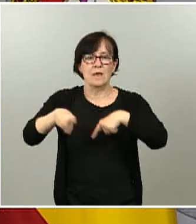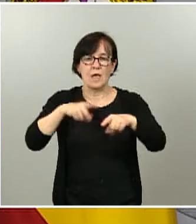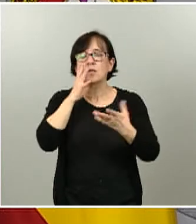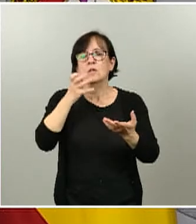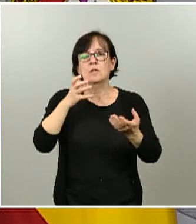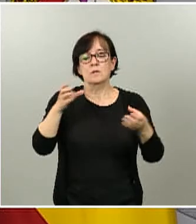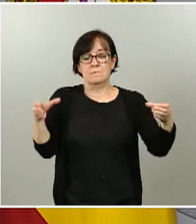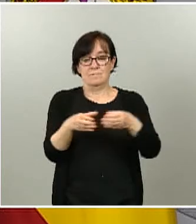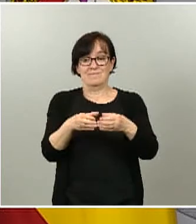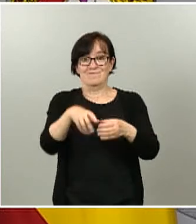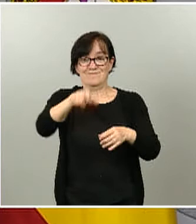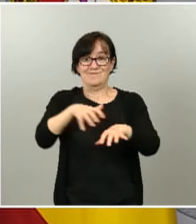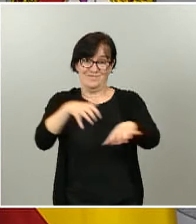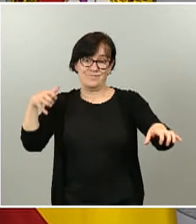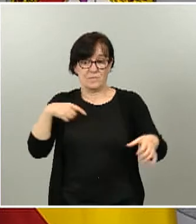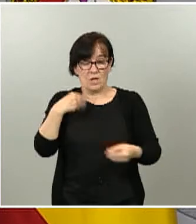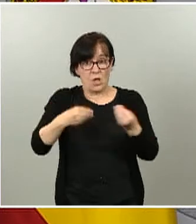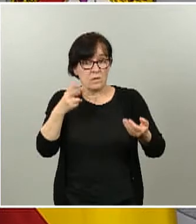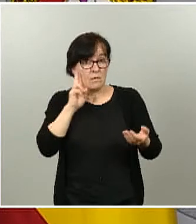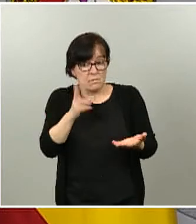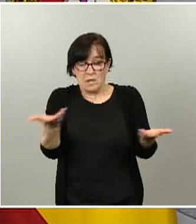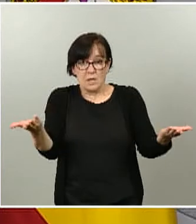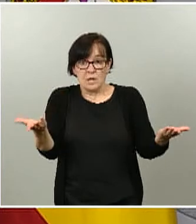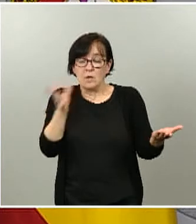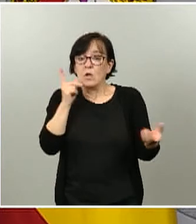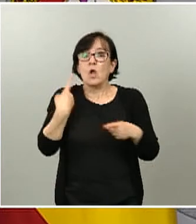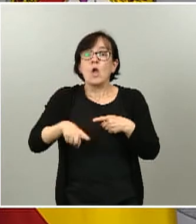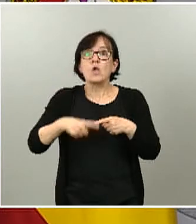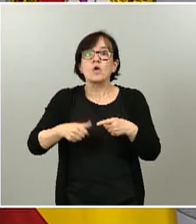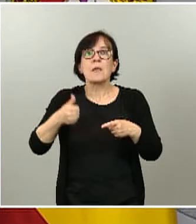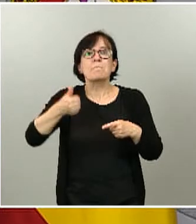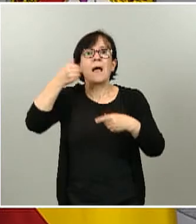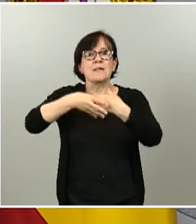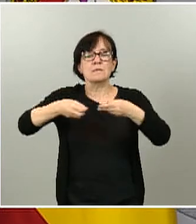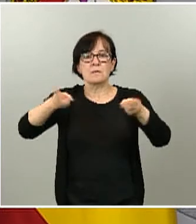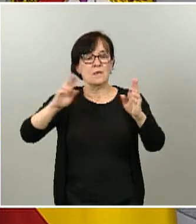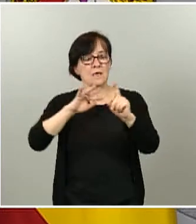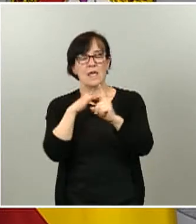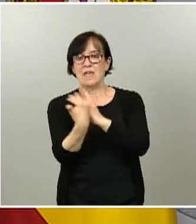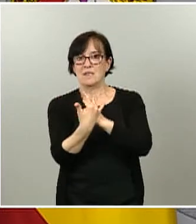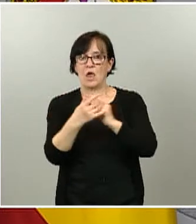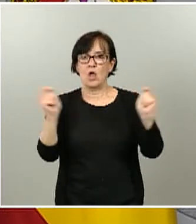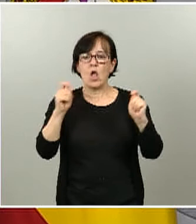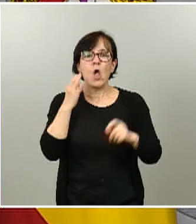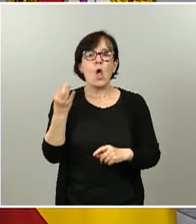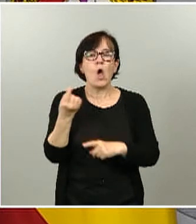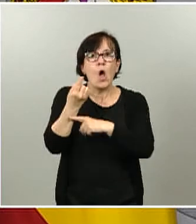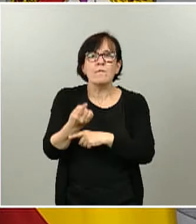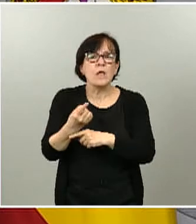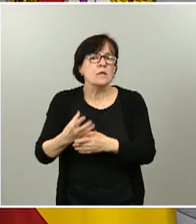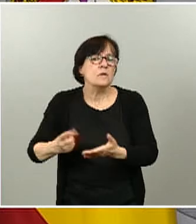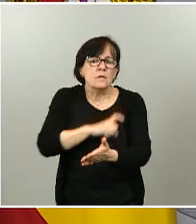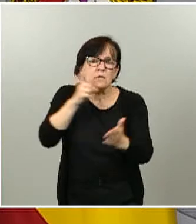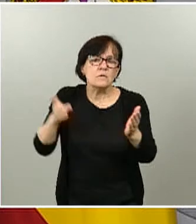hacemos además, y lo están ustedes viendo, con el instrumento más democrático. El estado de alarma obliga a hablar con la totalidad de las formaciones